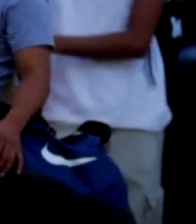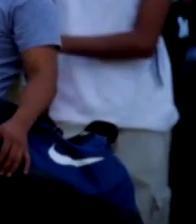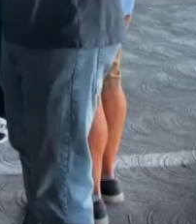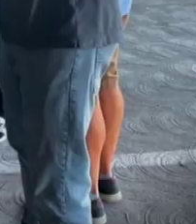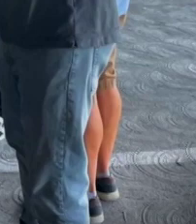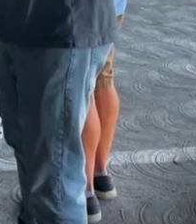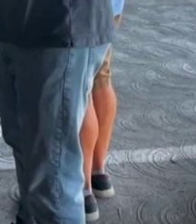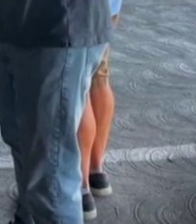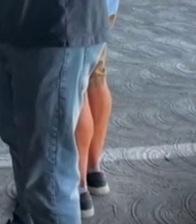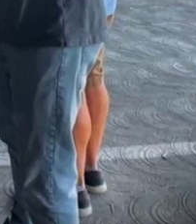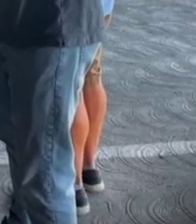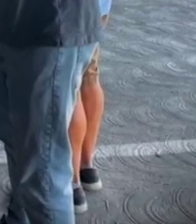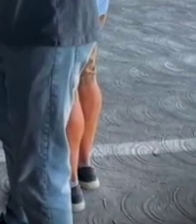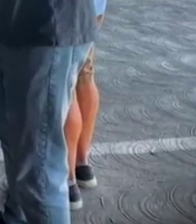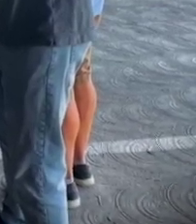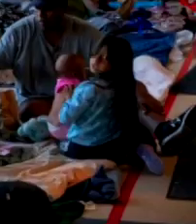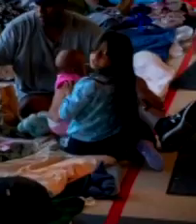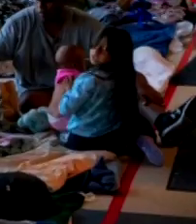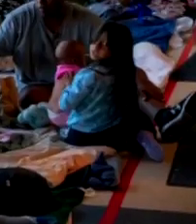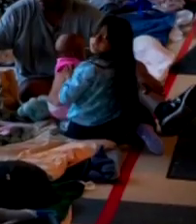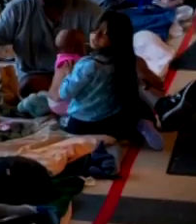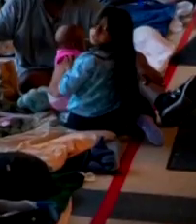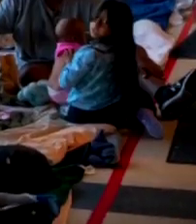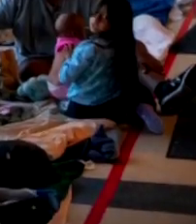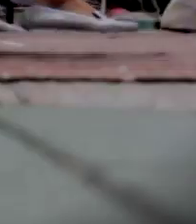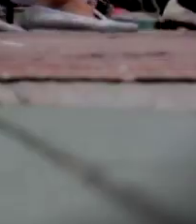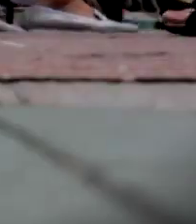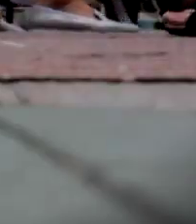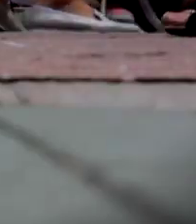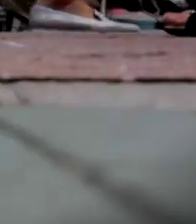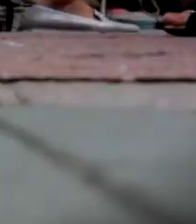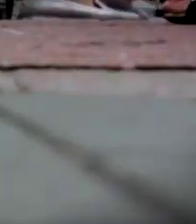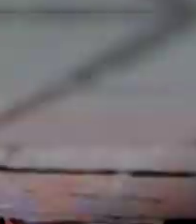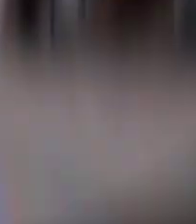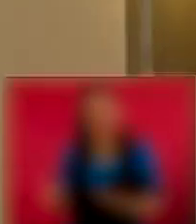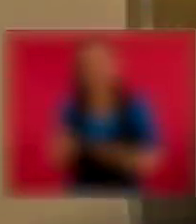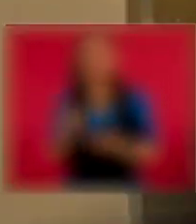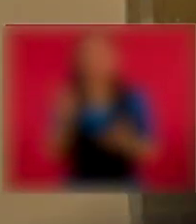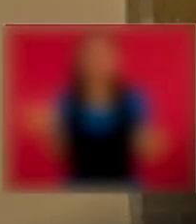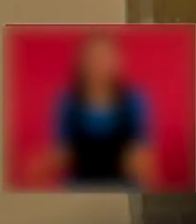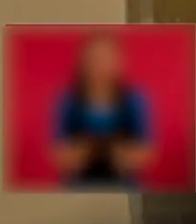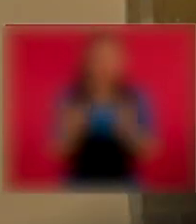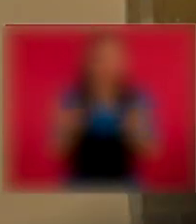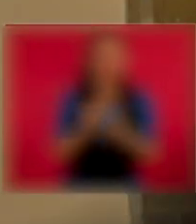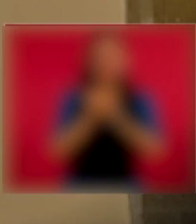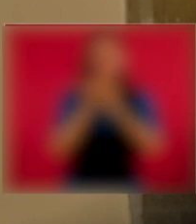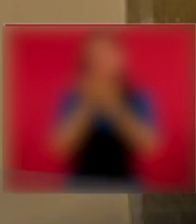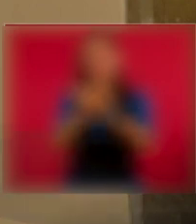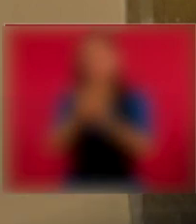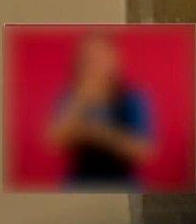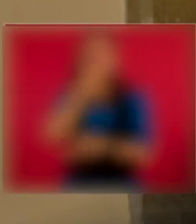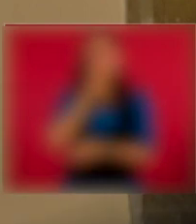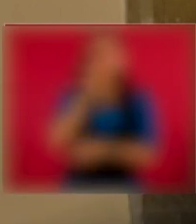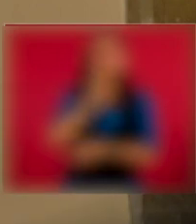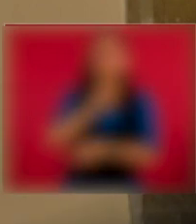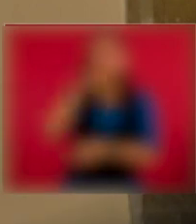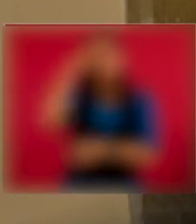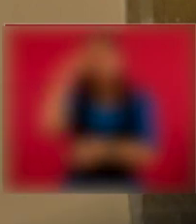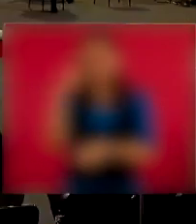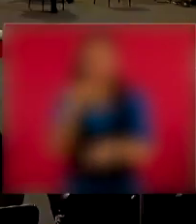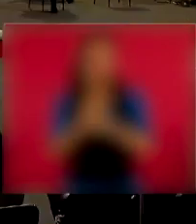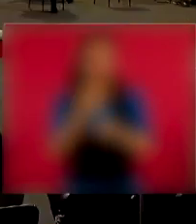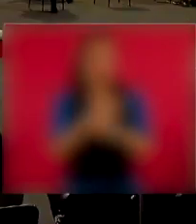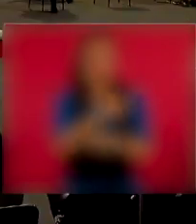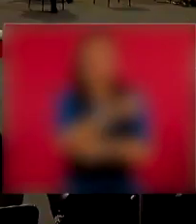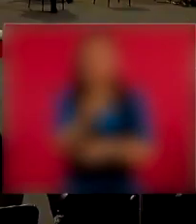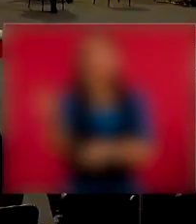se ha convertido en una auténtica defensoría de los derechos de los migrantes. Hemos hecho una campaña enorme para que obtengan